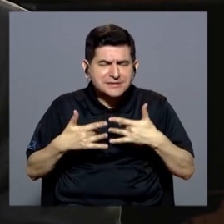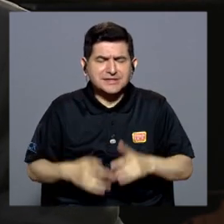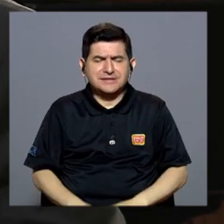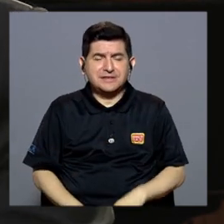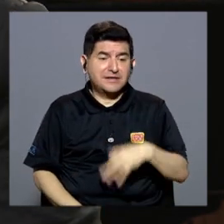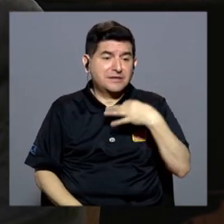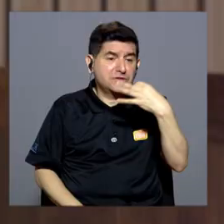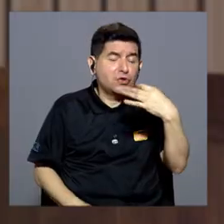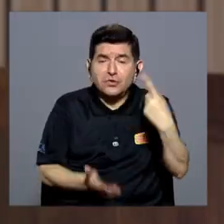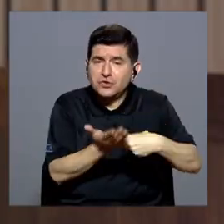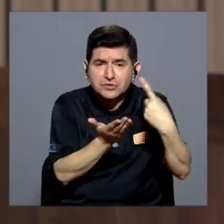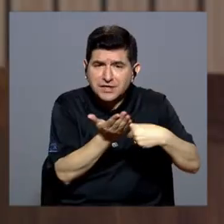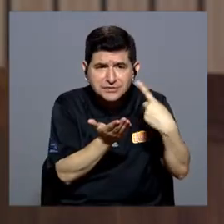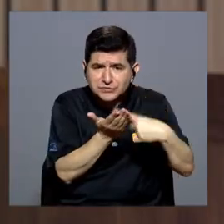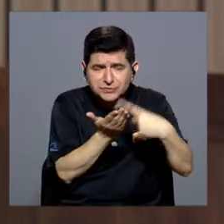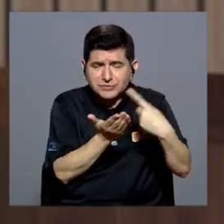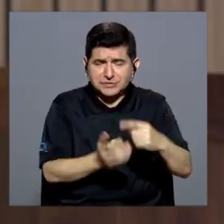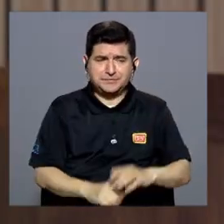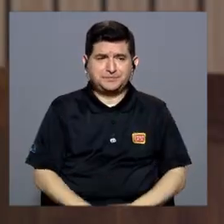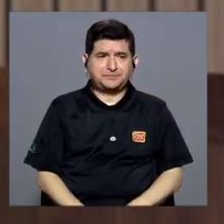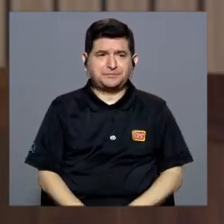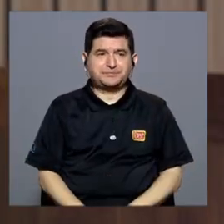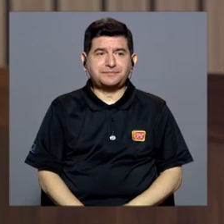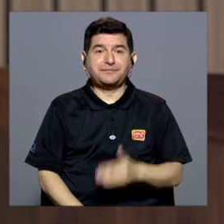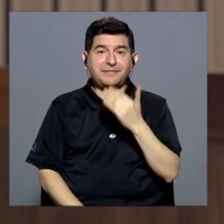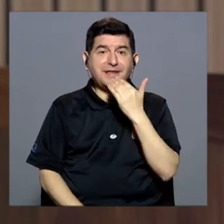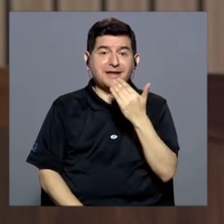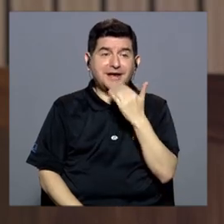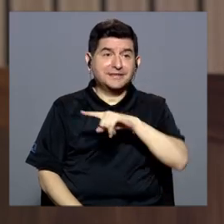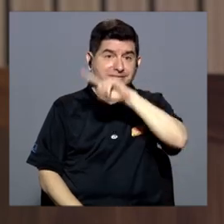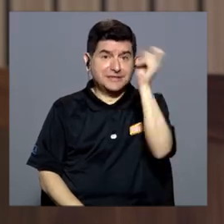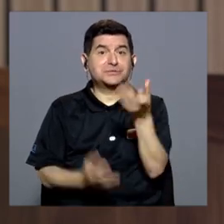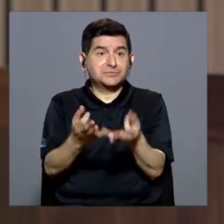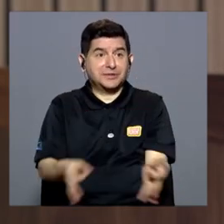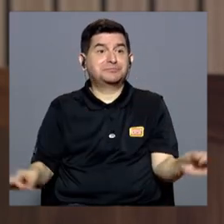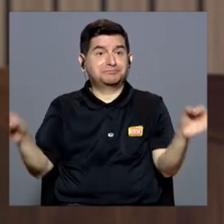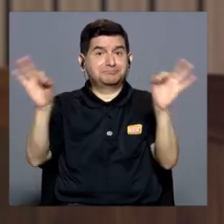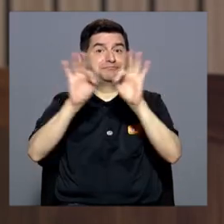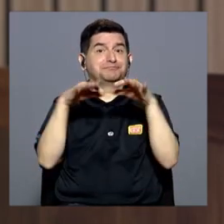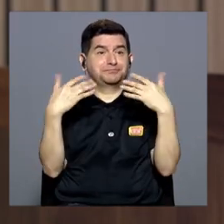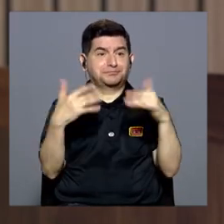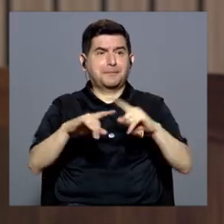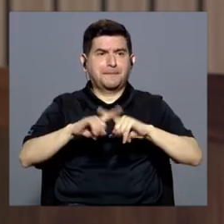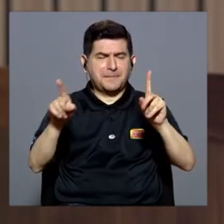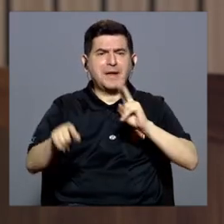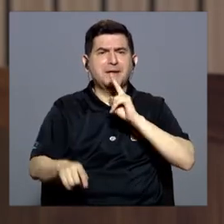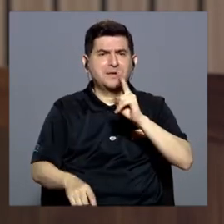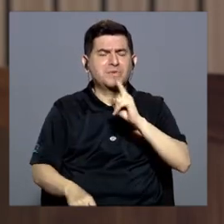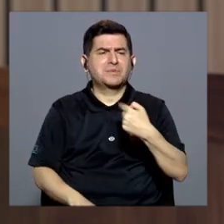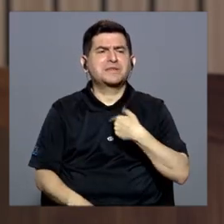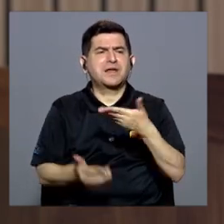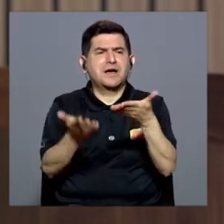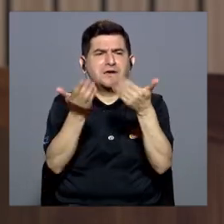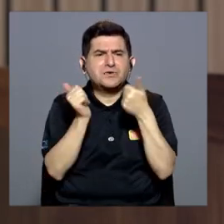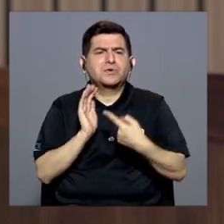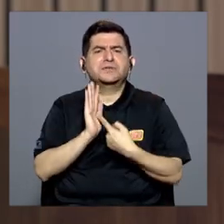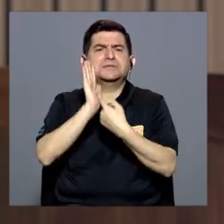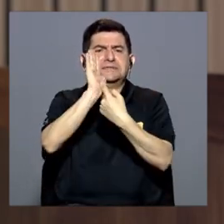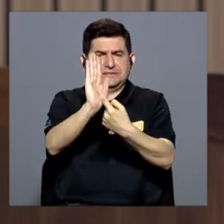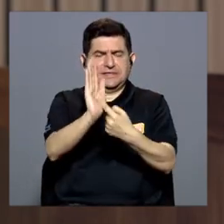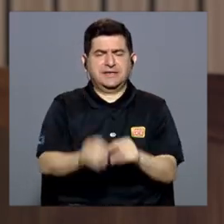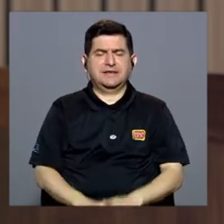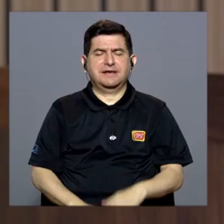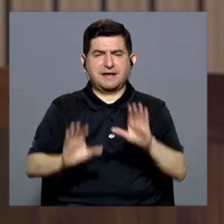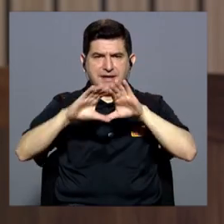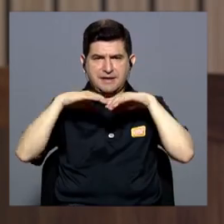los días y se discuten? Bueno, muchas gracias. Es una gran pregunta, le decía. Pero en realidad yo lo que quisiera indicarle es que al